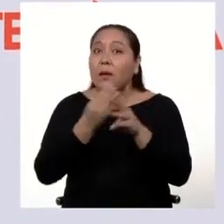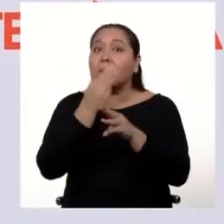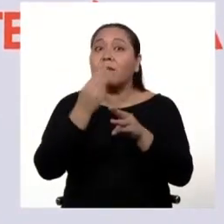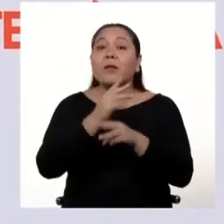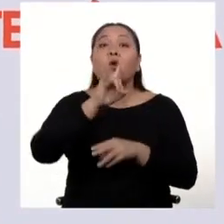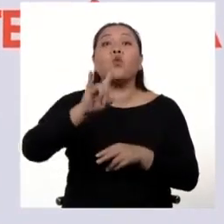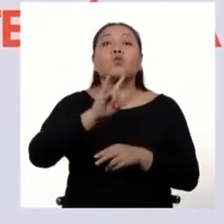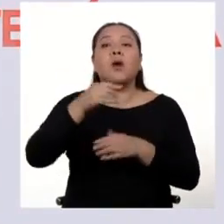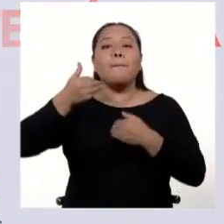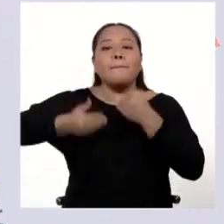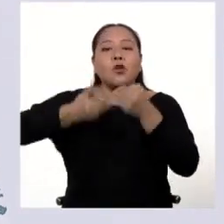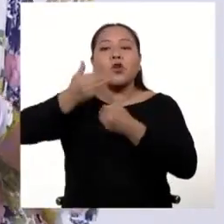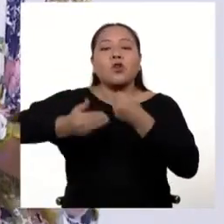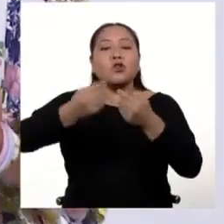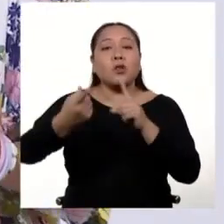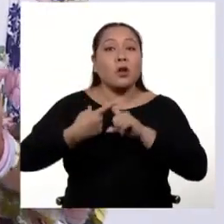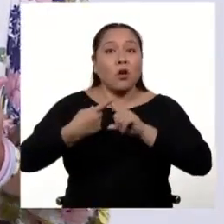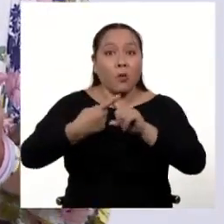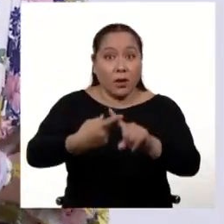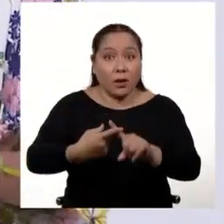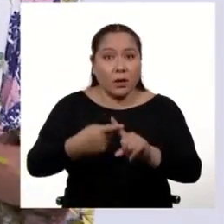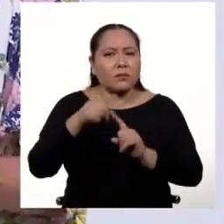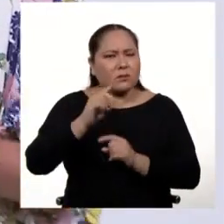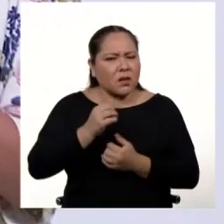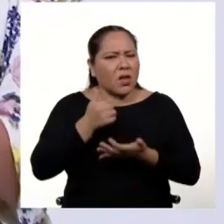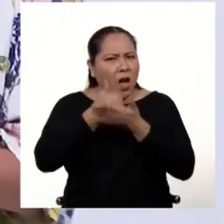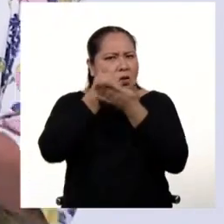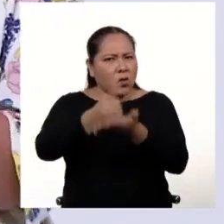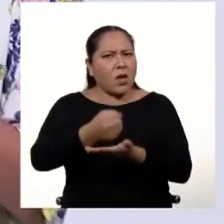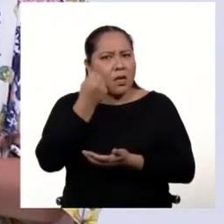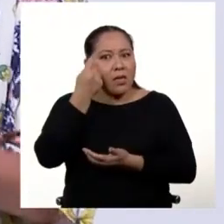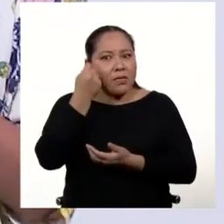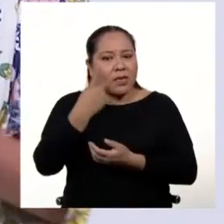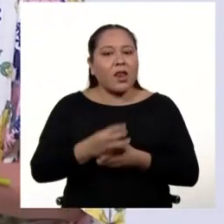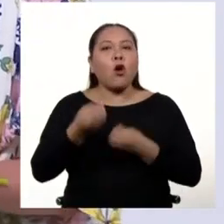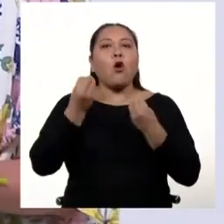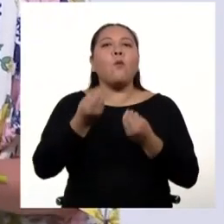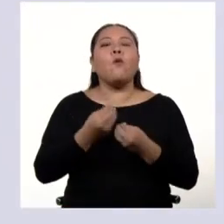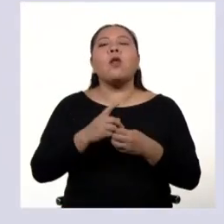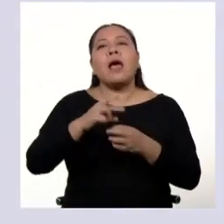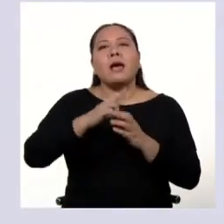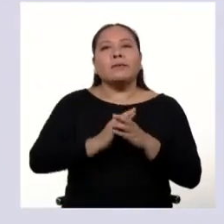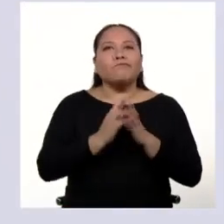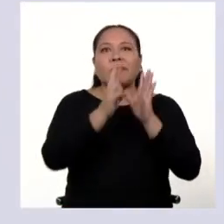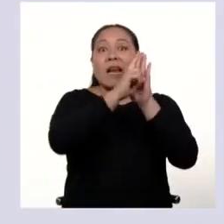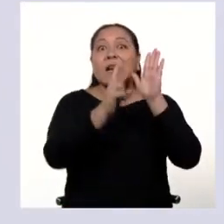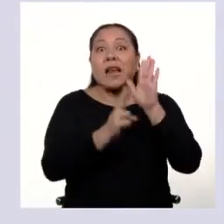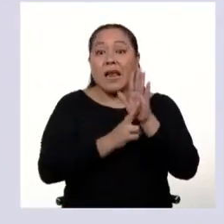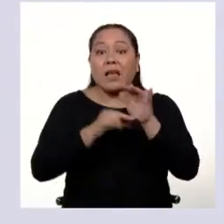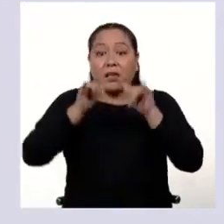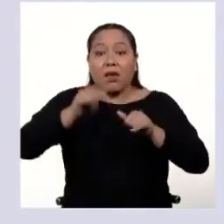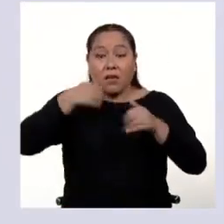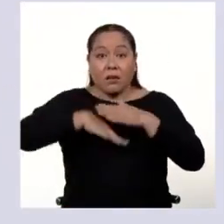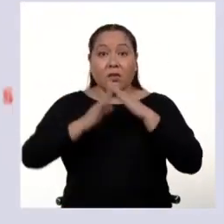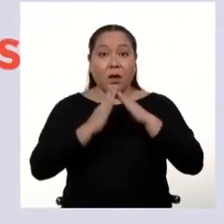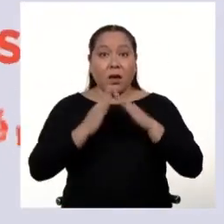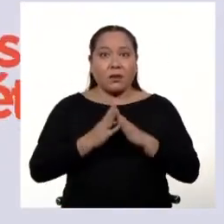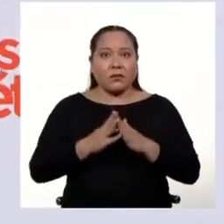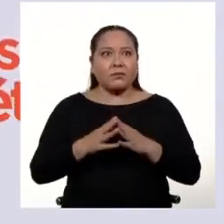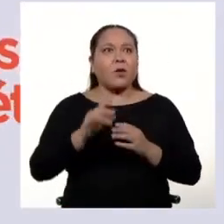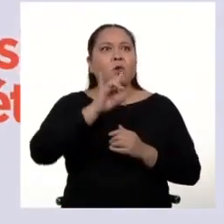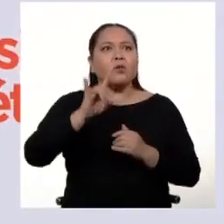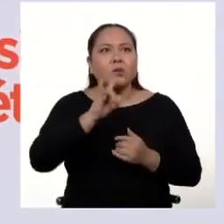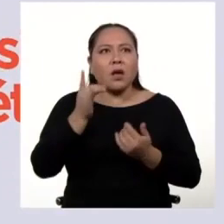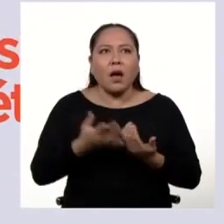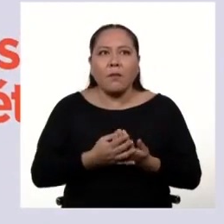usando las progresiones geométricas que nos permiten entender la medida adoptada por el aislamiento social. Hemos utilizado estrategias